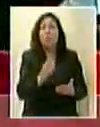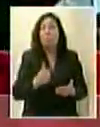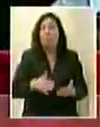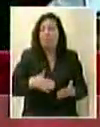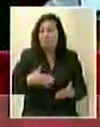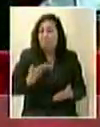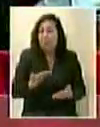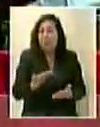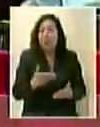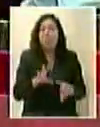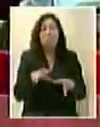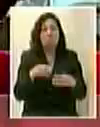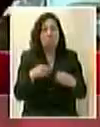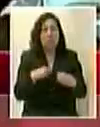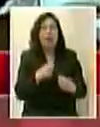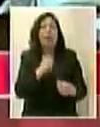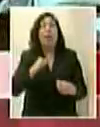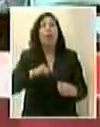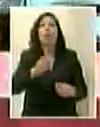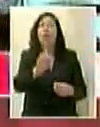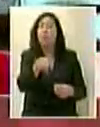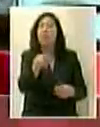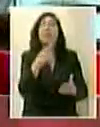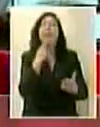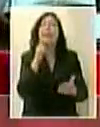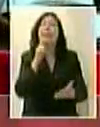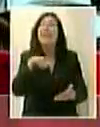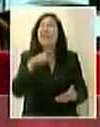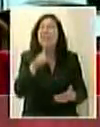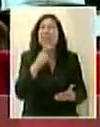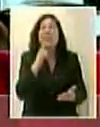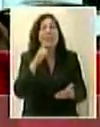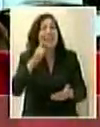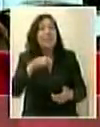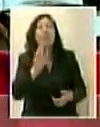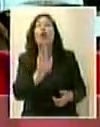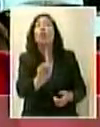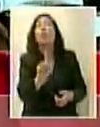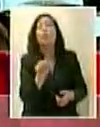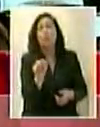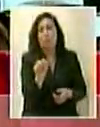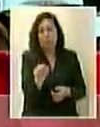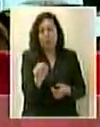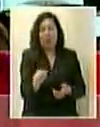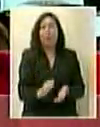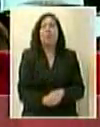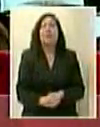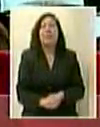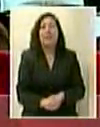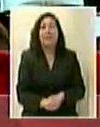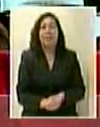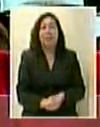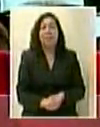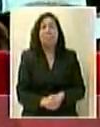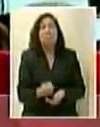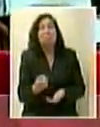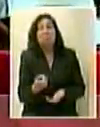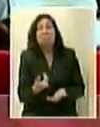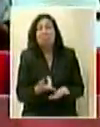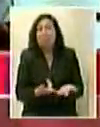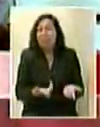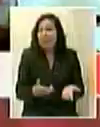tener acceso al alcalde y decirle, bueno, ¿qué necesidades tienes tú? ¿No? Ahí, por ejemplo,